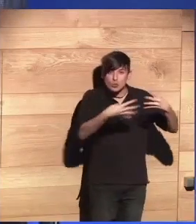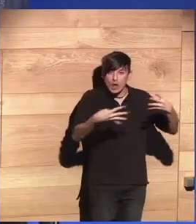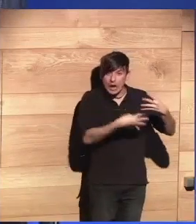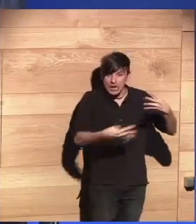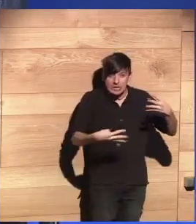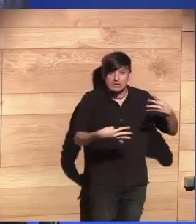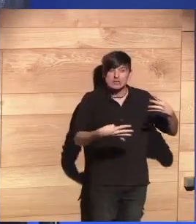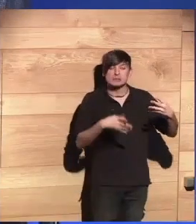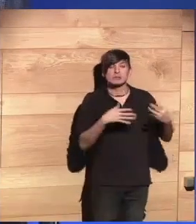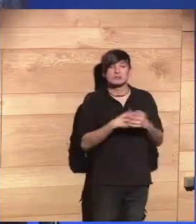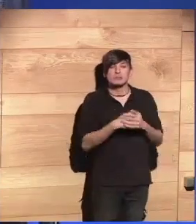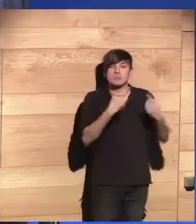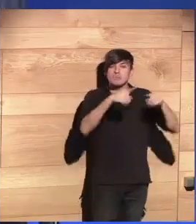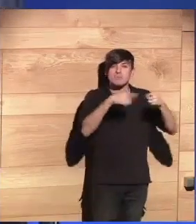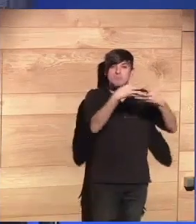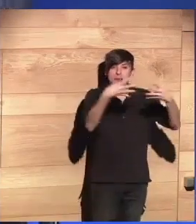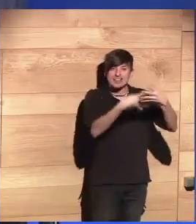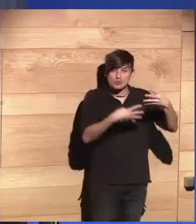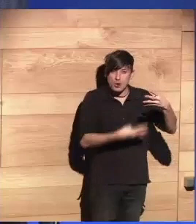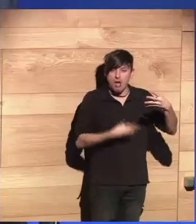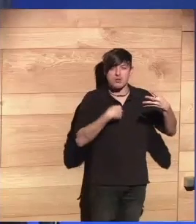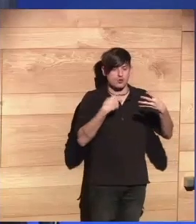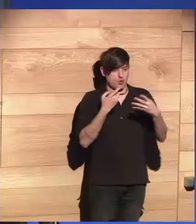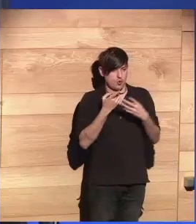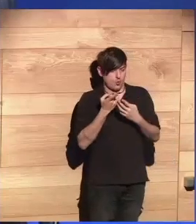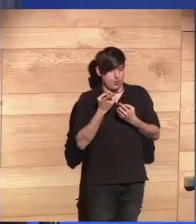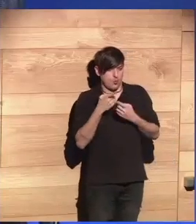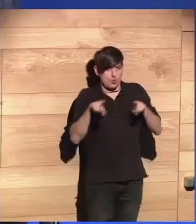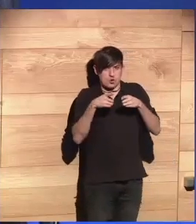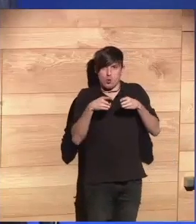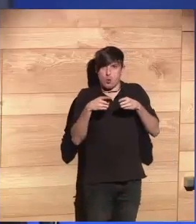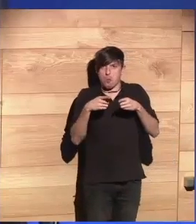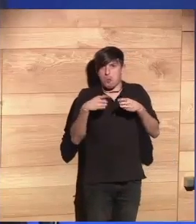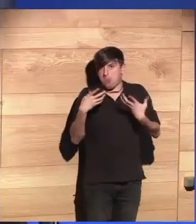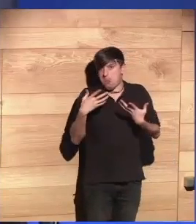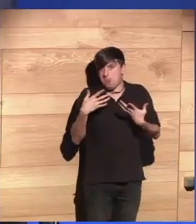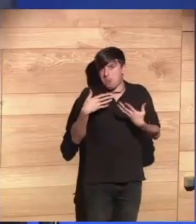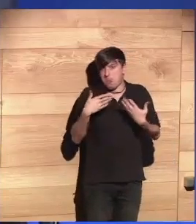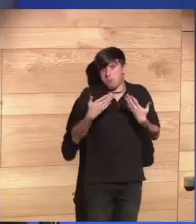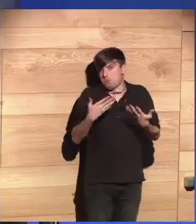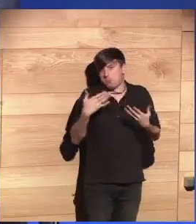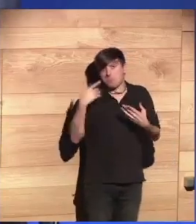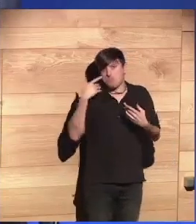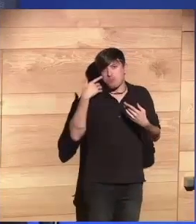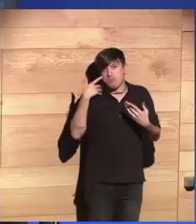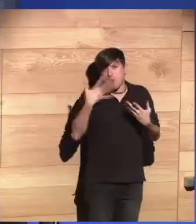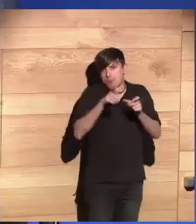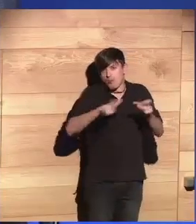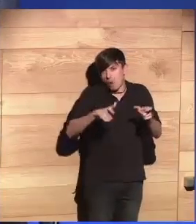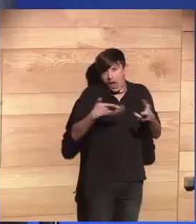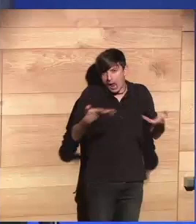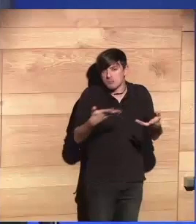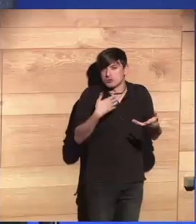ir, aunque parezca, es decir, yo soy un músico de música popular, digamos, ¿no? Es decir, yo de hecho trabajo sin partituras, digamos, ¿no?